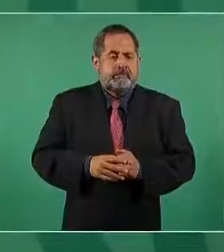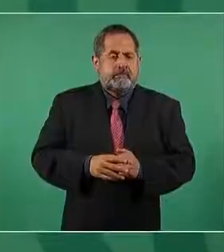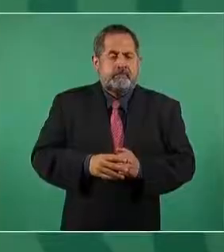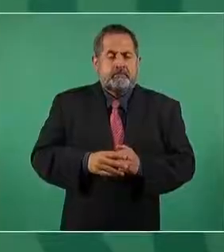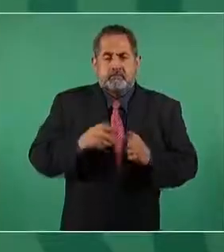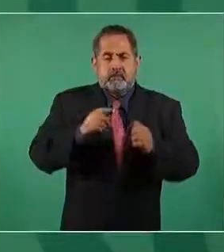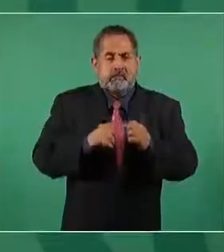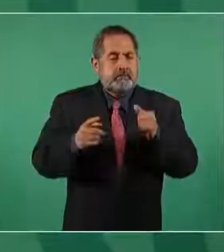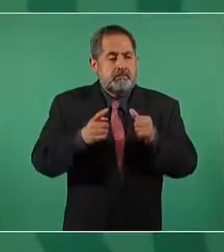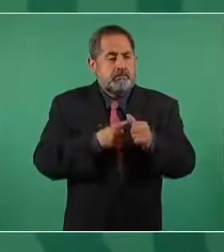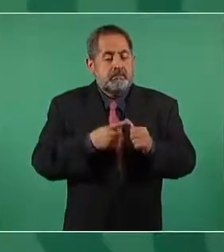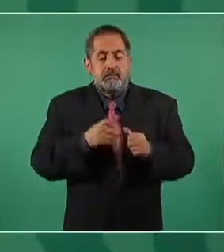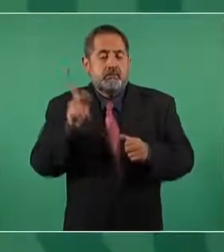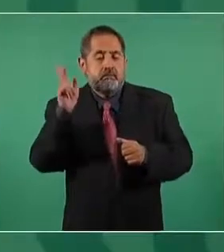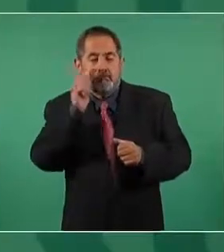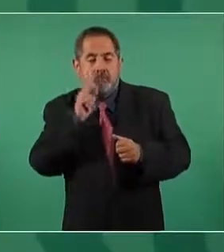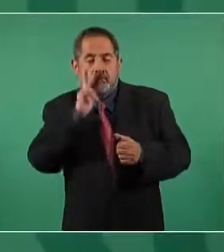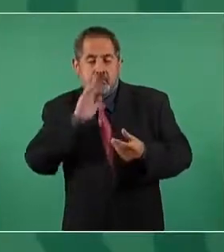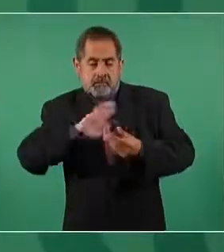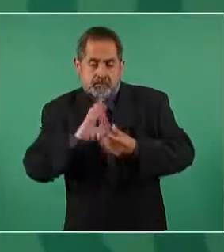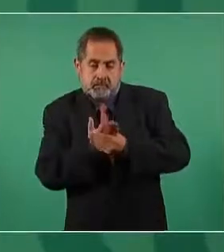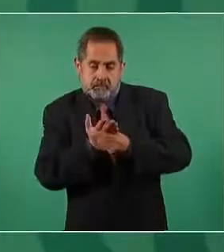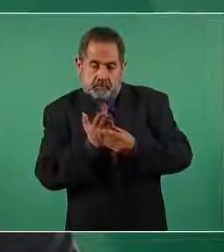con pruebas,